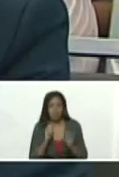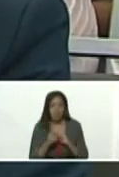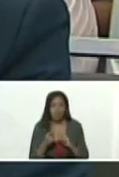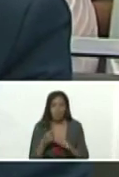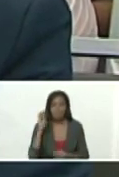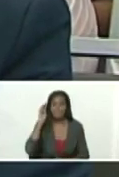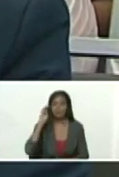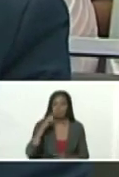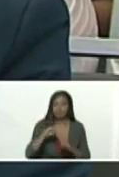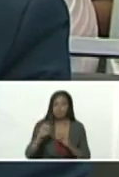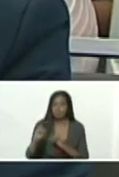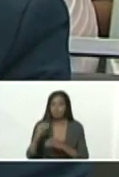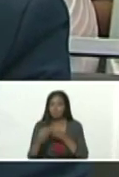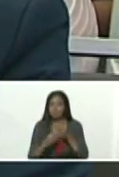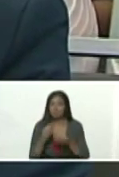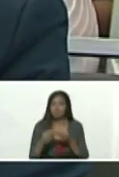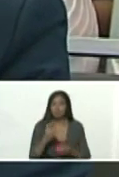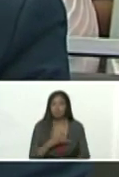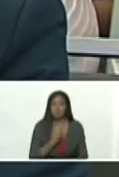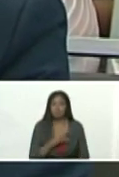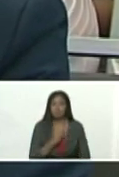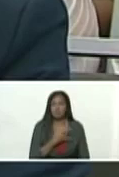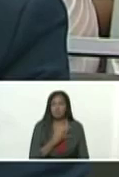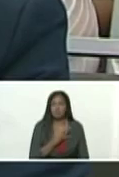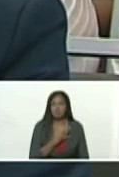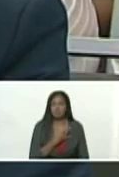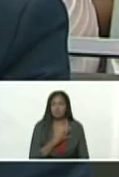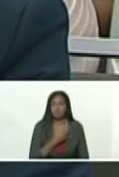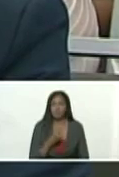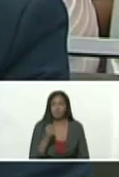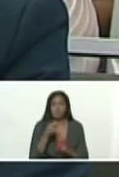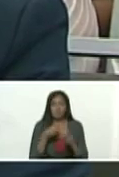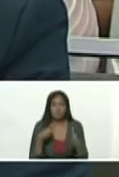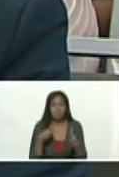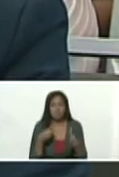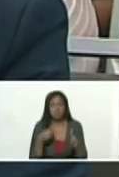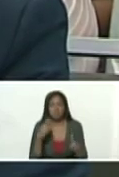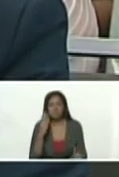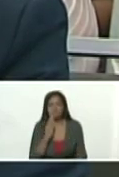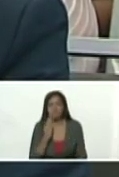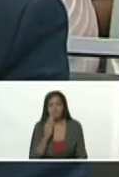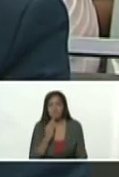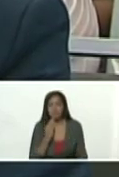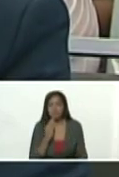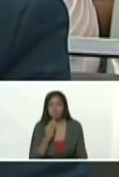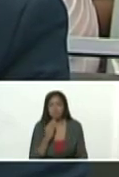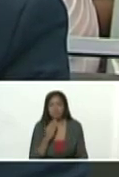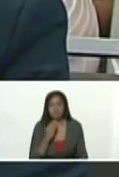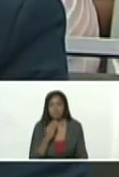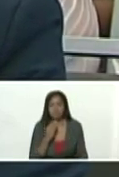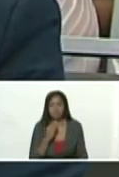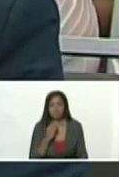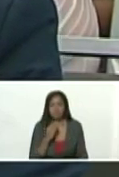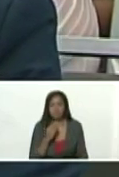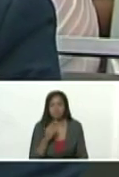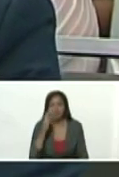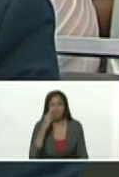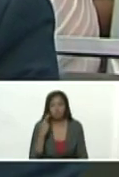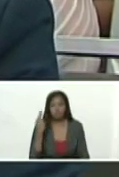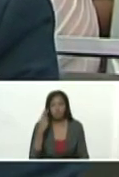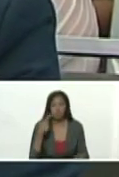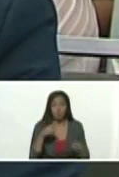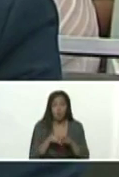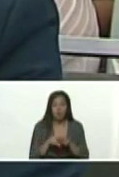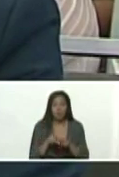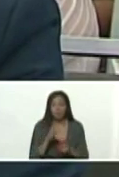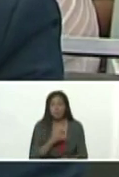eso usted creó la Universidad Pedagógica Experimental, ¿verdad? Samuel Robinson, que es la Universidad del